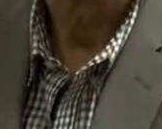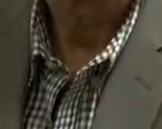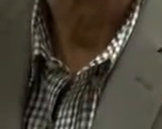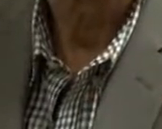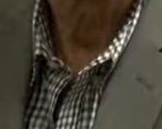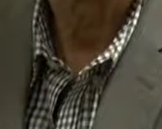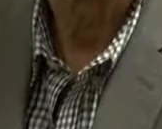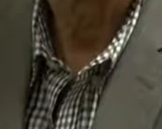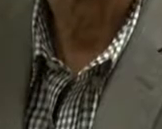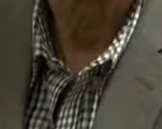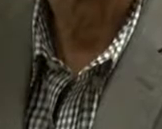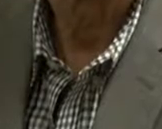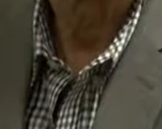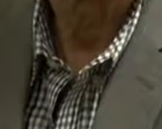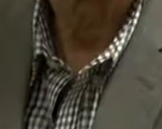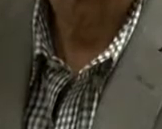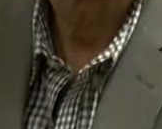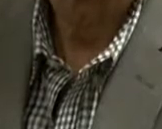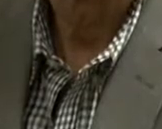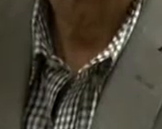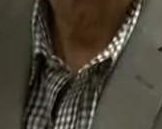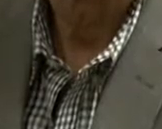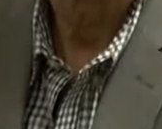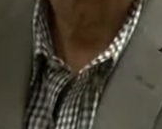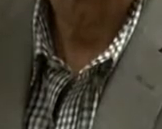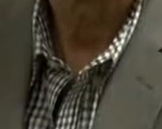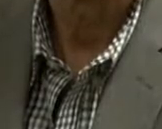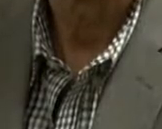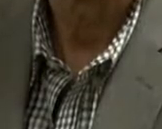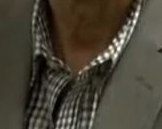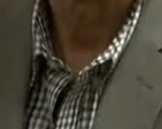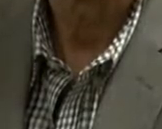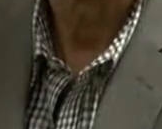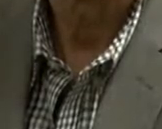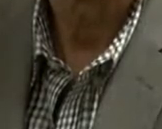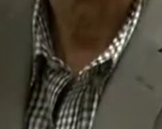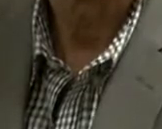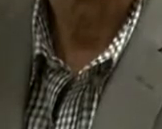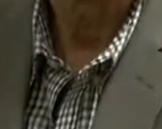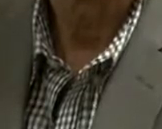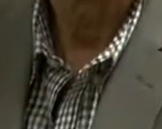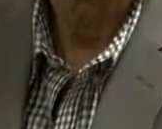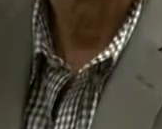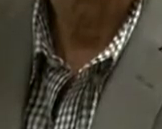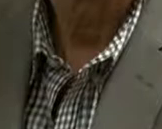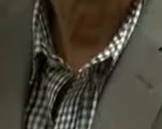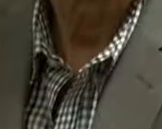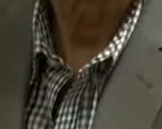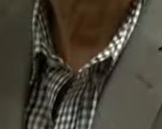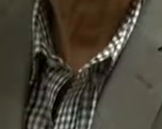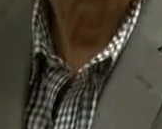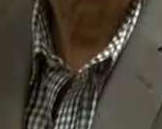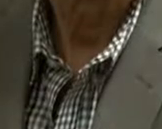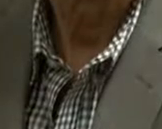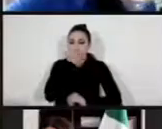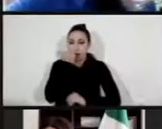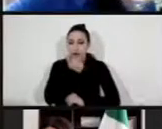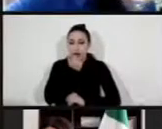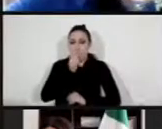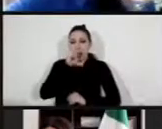y Diseño de la UNAM, pues compartir y enseñar, algo importantísimo para poder